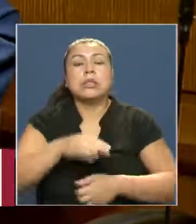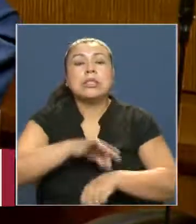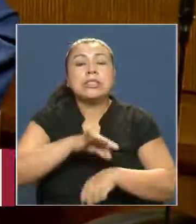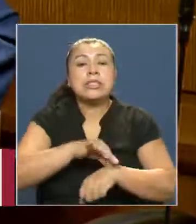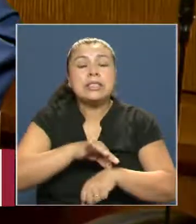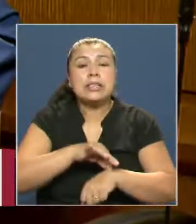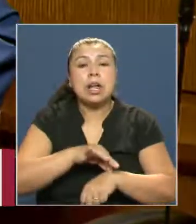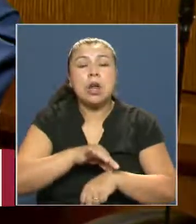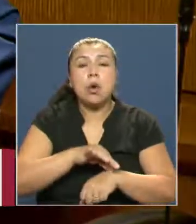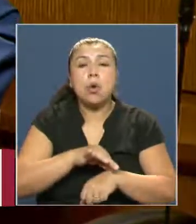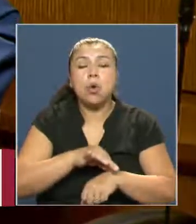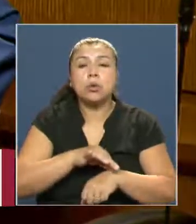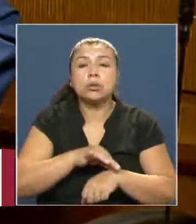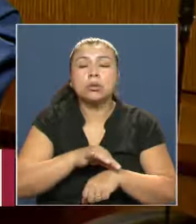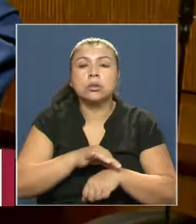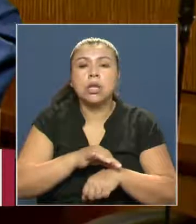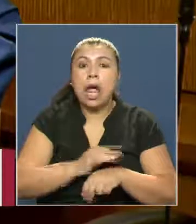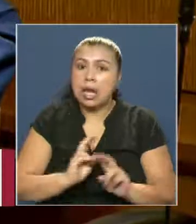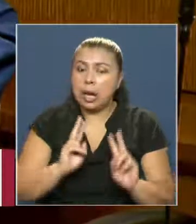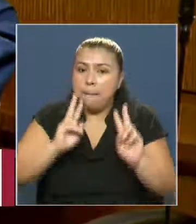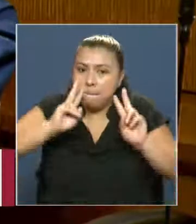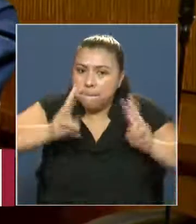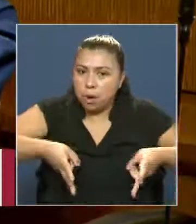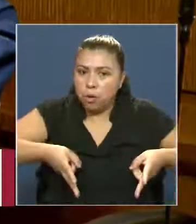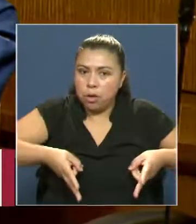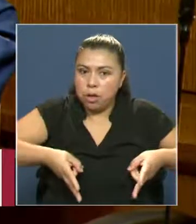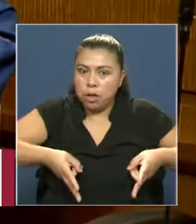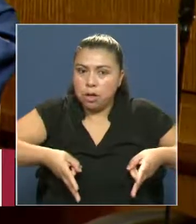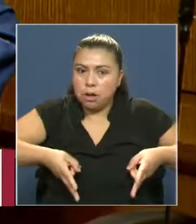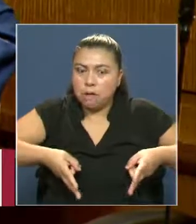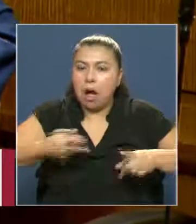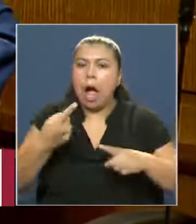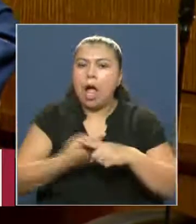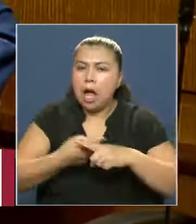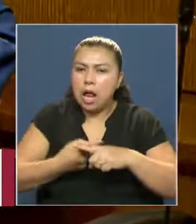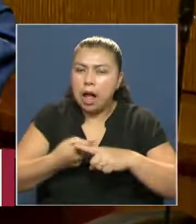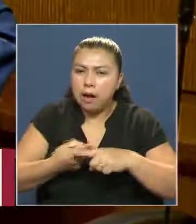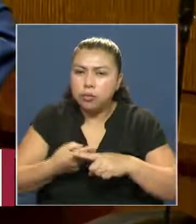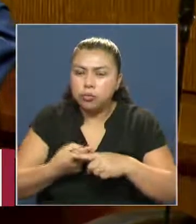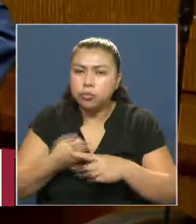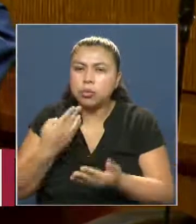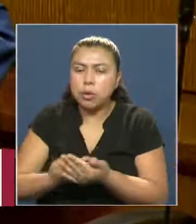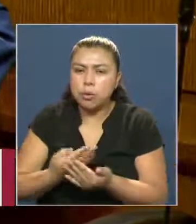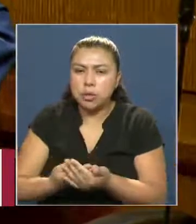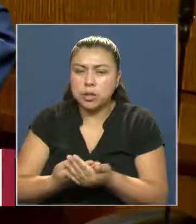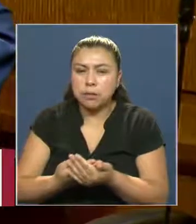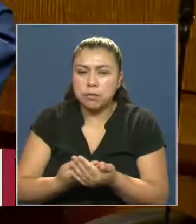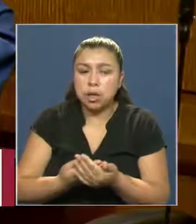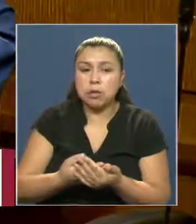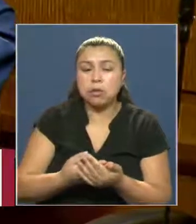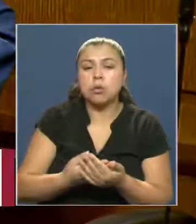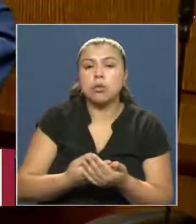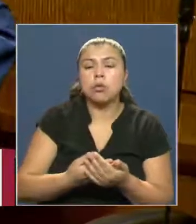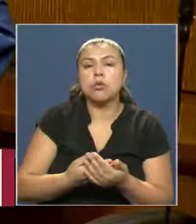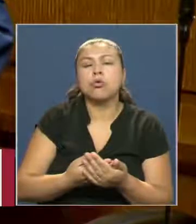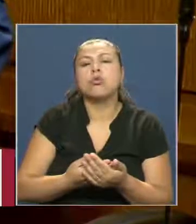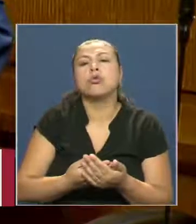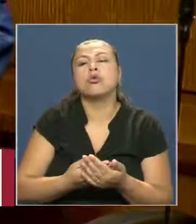prohibir, esa es la palabra, prohibir el abuso, como decía el diputado Monsalve, la